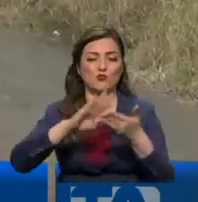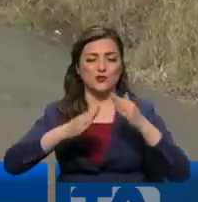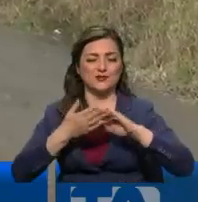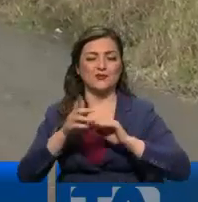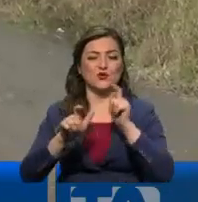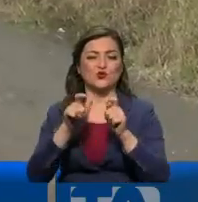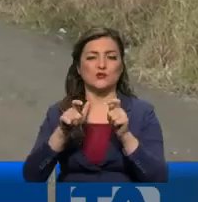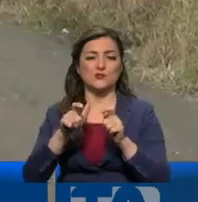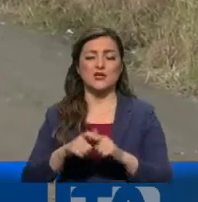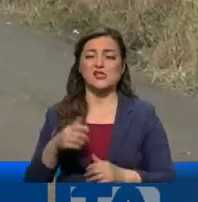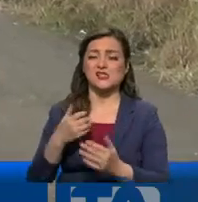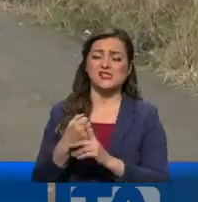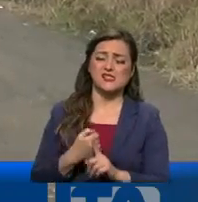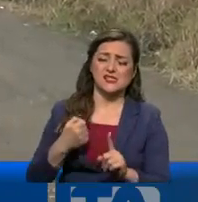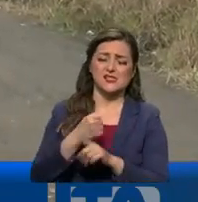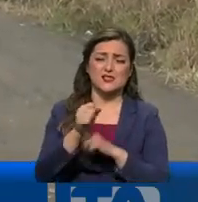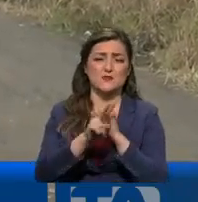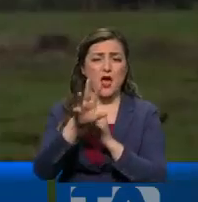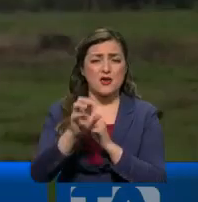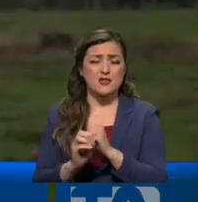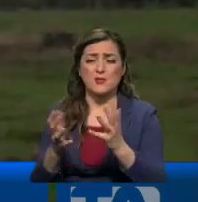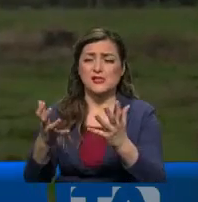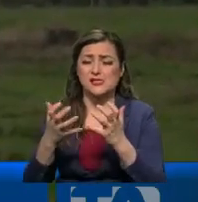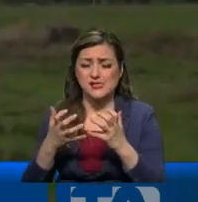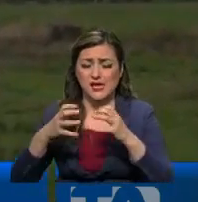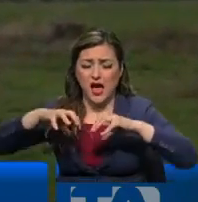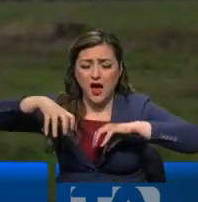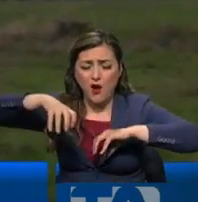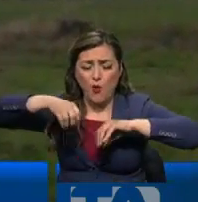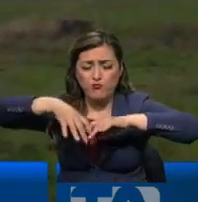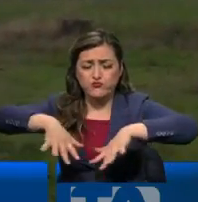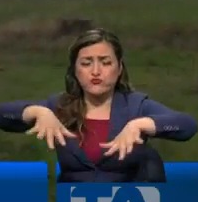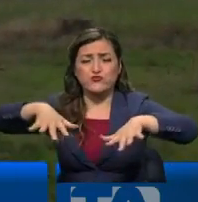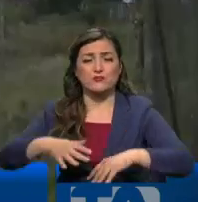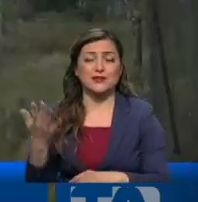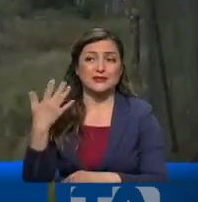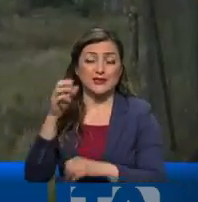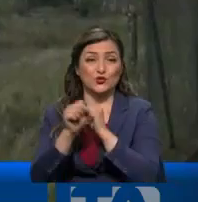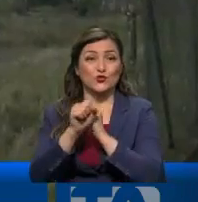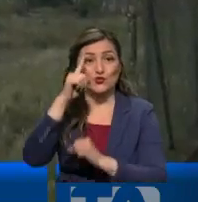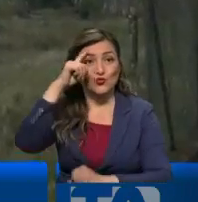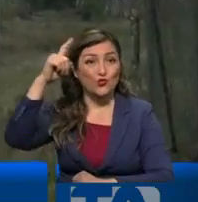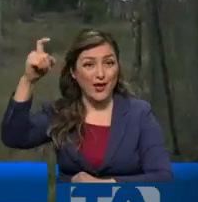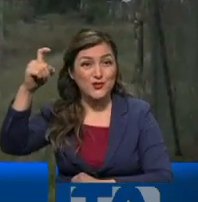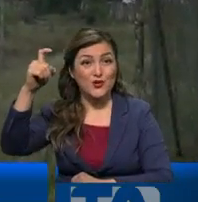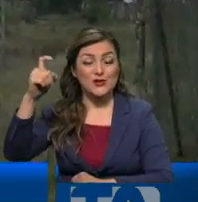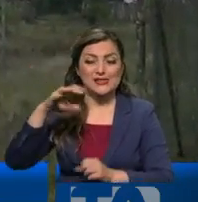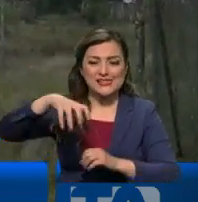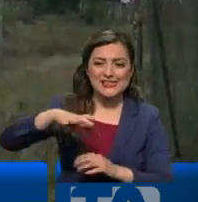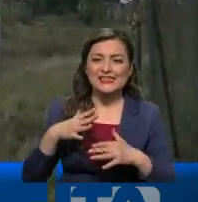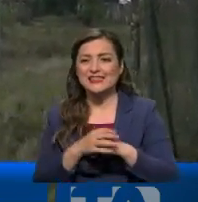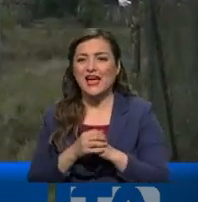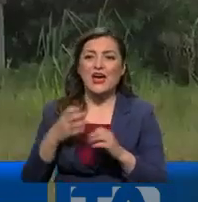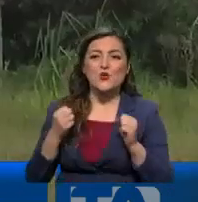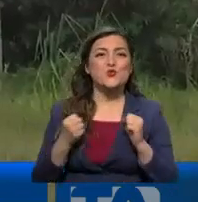en Esmeraldas, han luchado por más de 20 años por el agua potable. Y hace 5 su sueño parecía hacerse realidad cuando